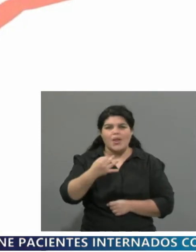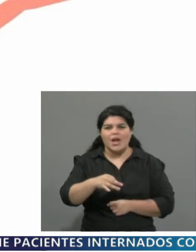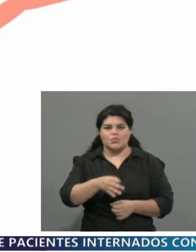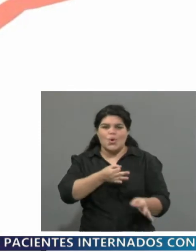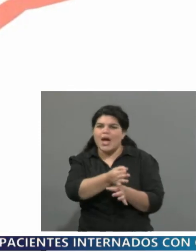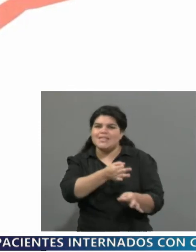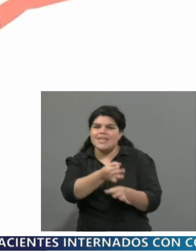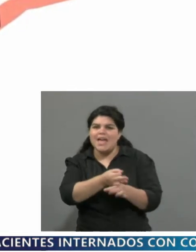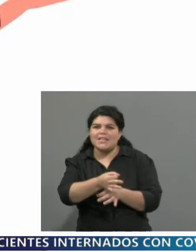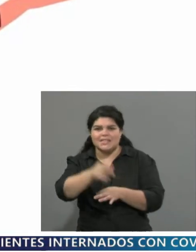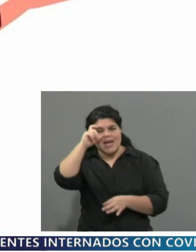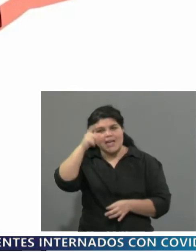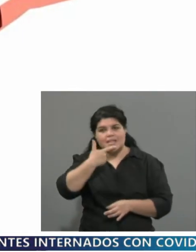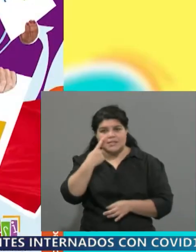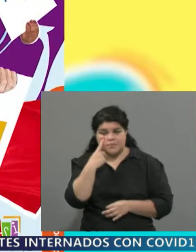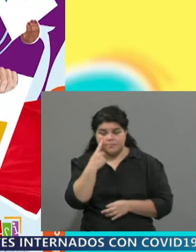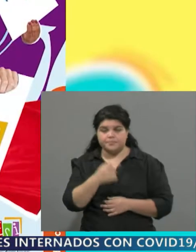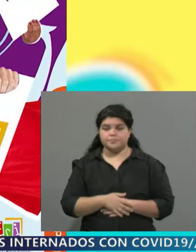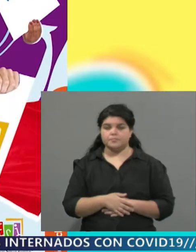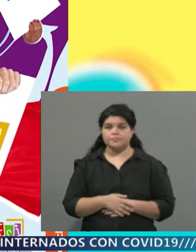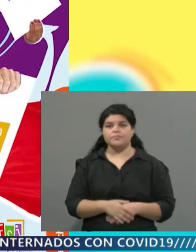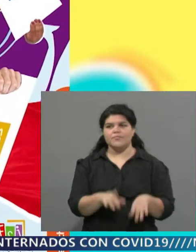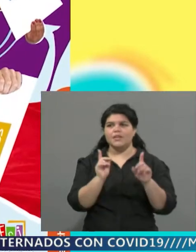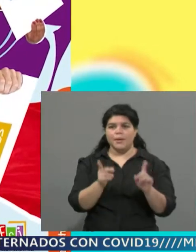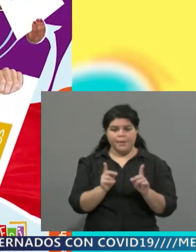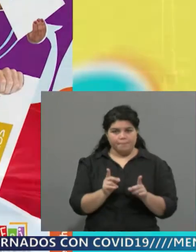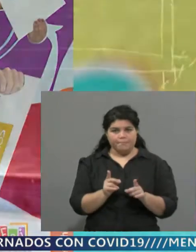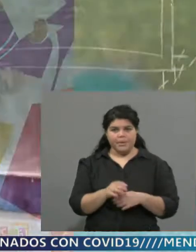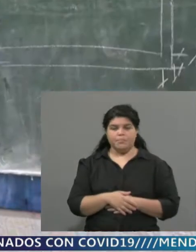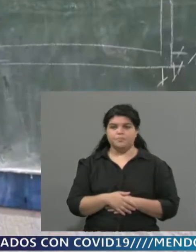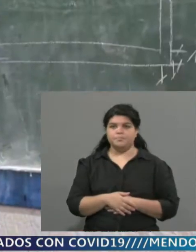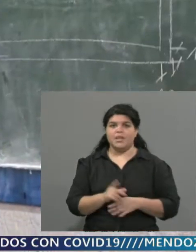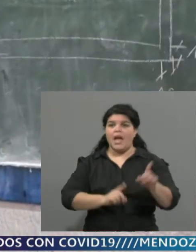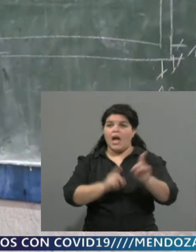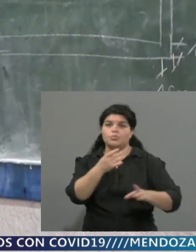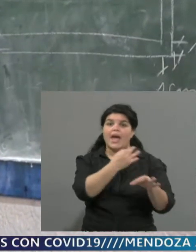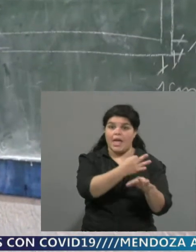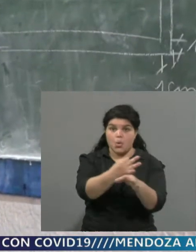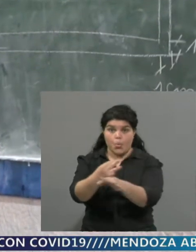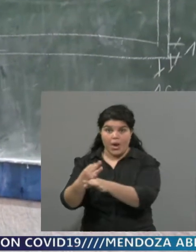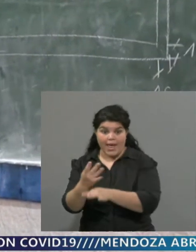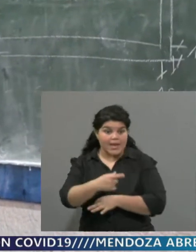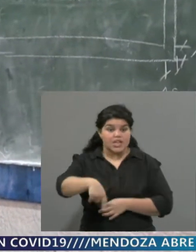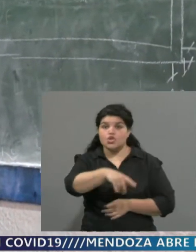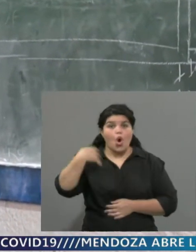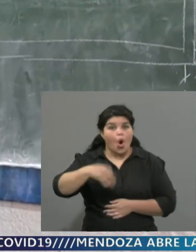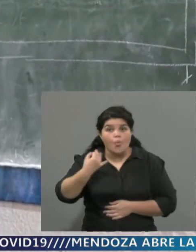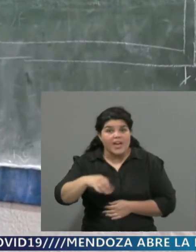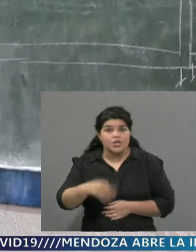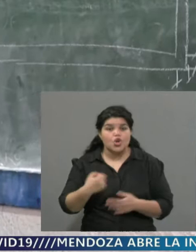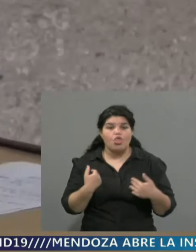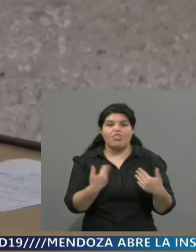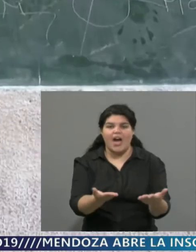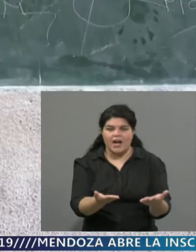sentido que los programas, o sea, que las instituciones educativas tienen la obligación de garantizarlas,